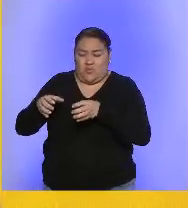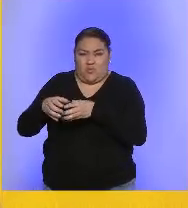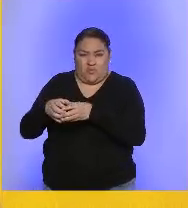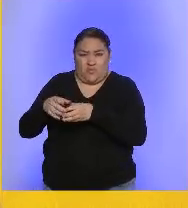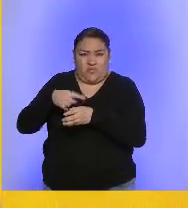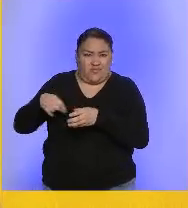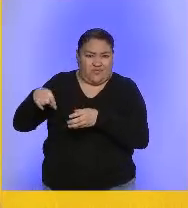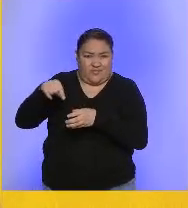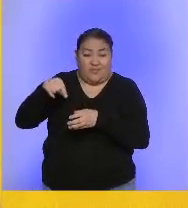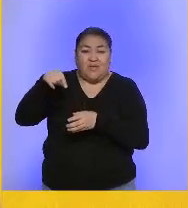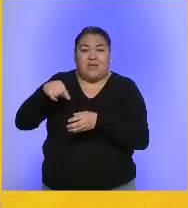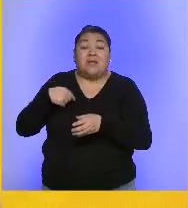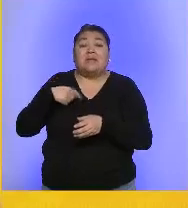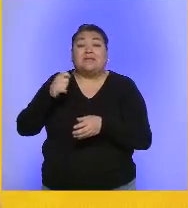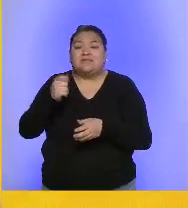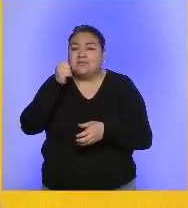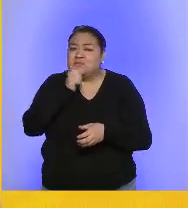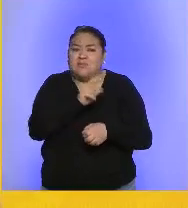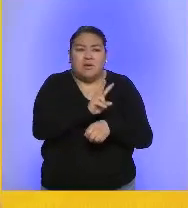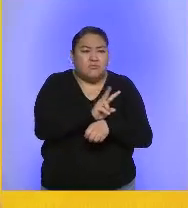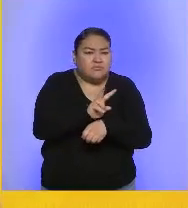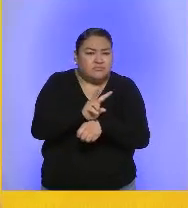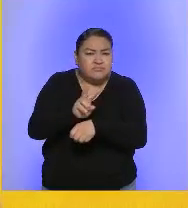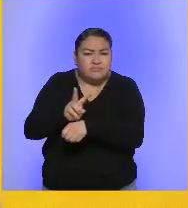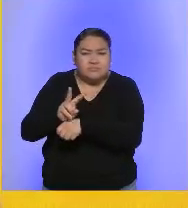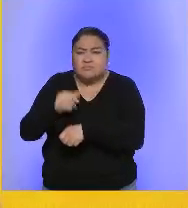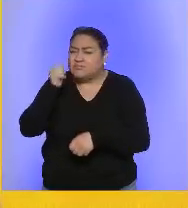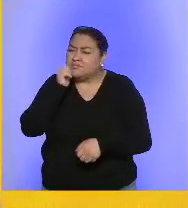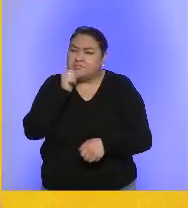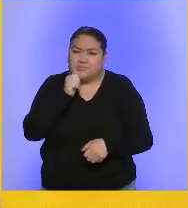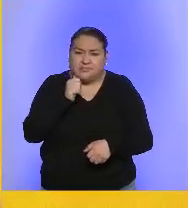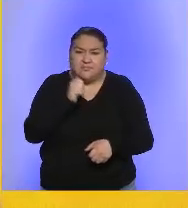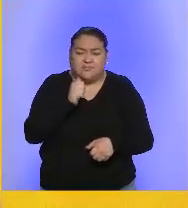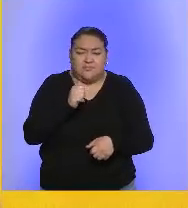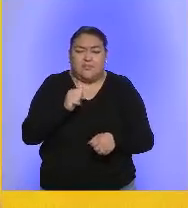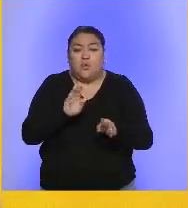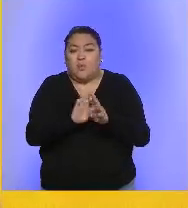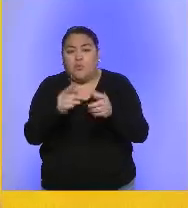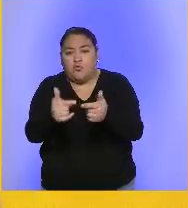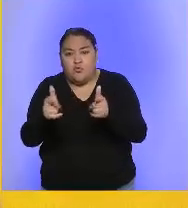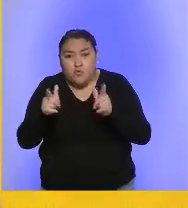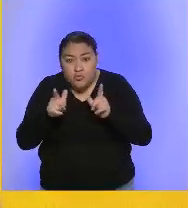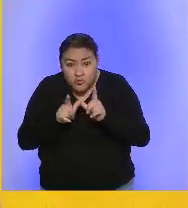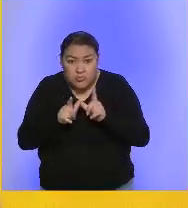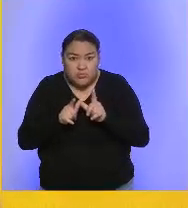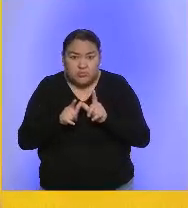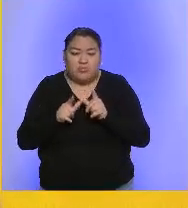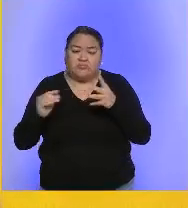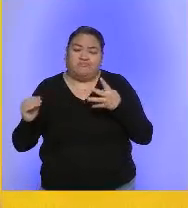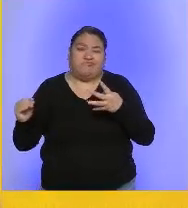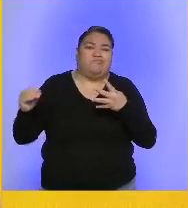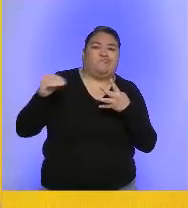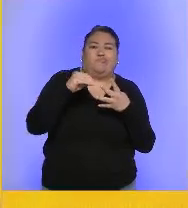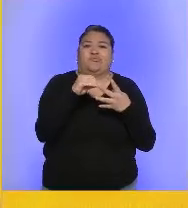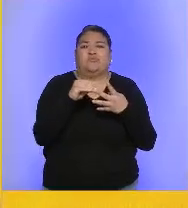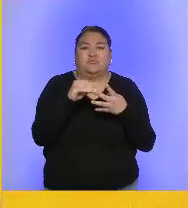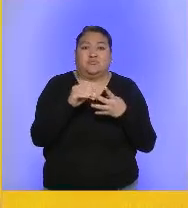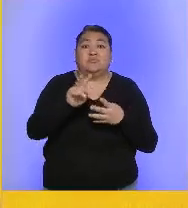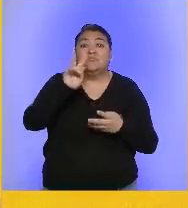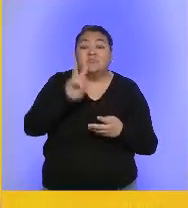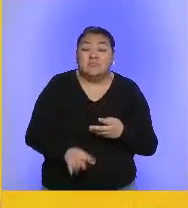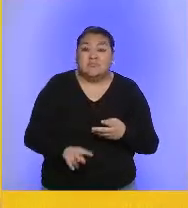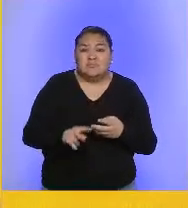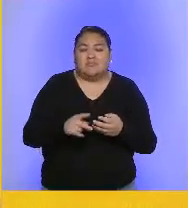la representatividad política de los grupos vulnerables, así históricamente vulnerables como las